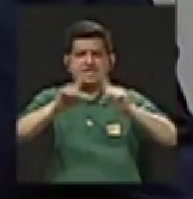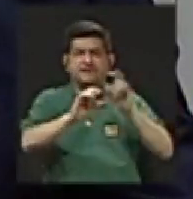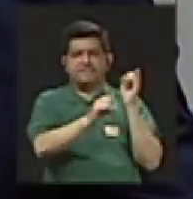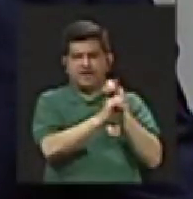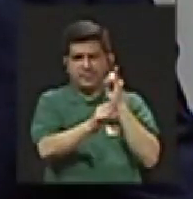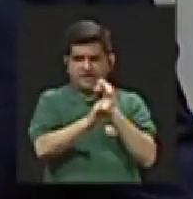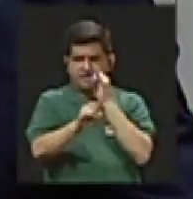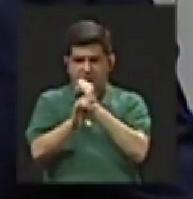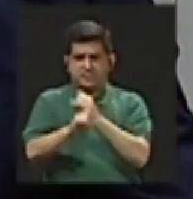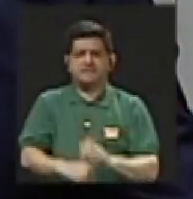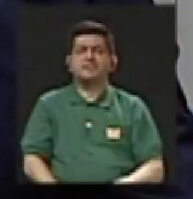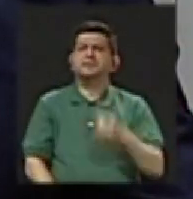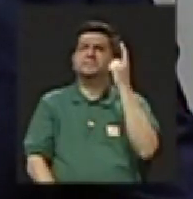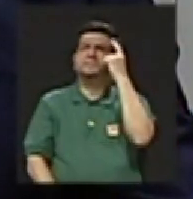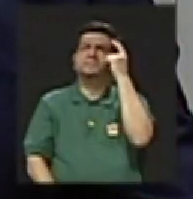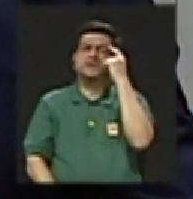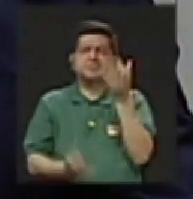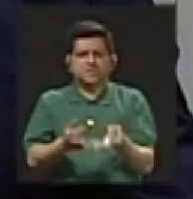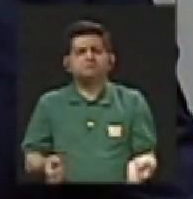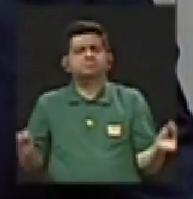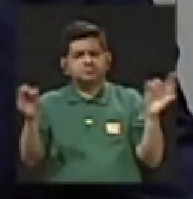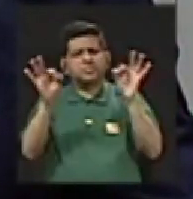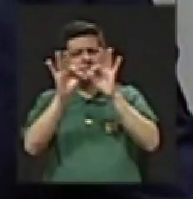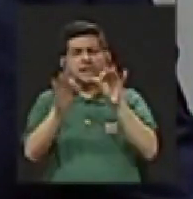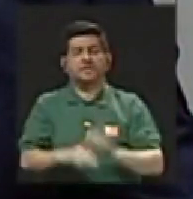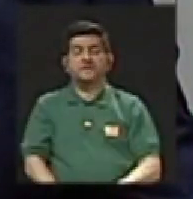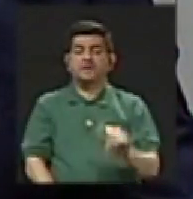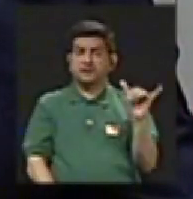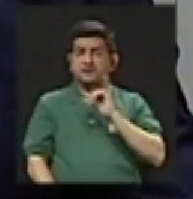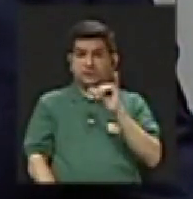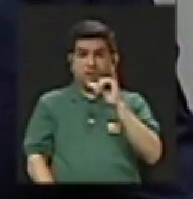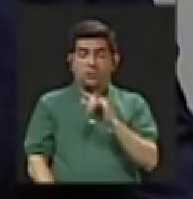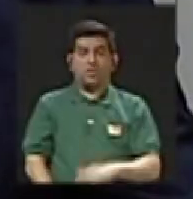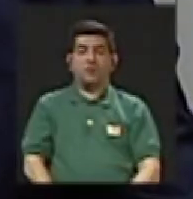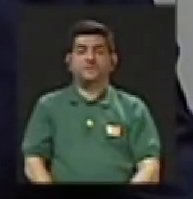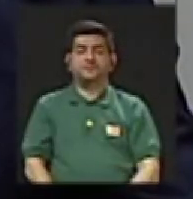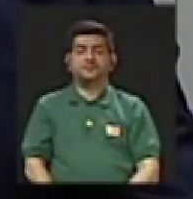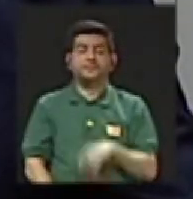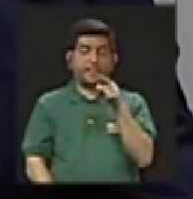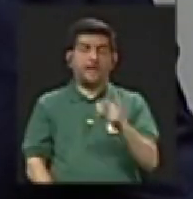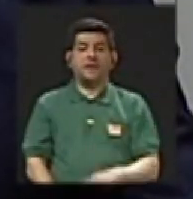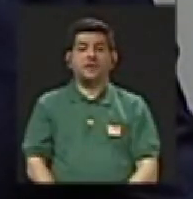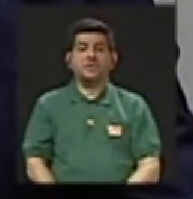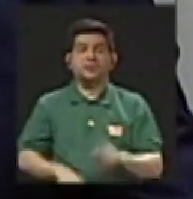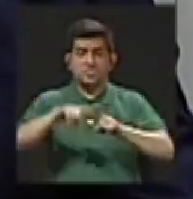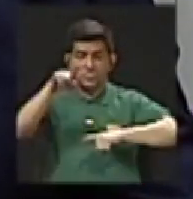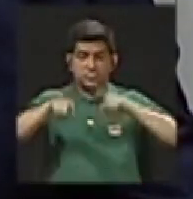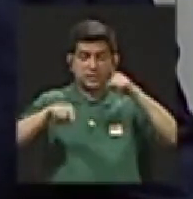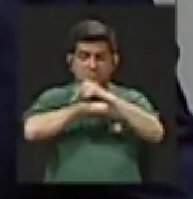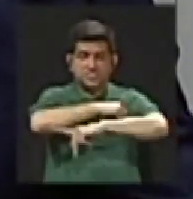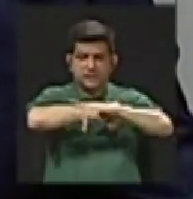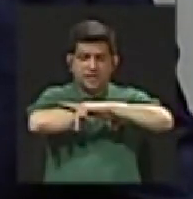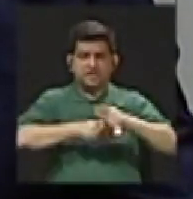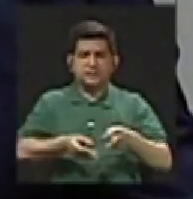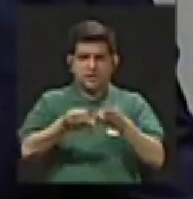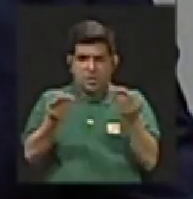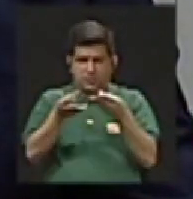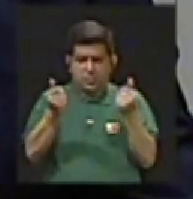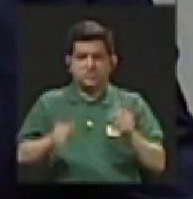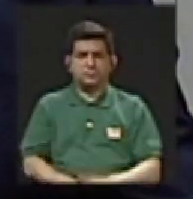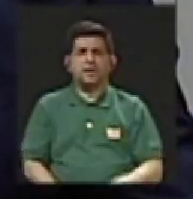que consideramos son estratégicas, porque igualmente son productores de estadística en el país. Entonces